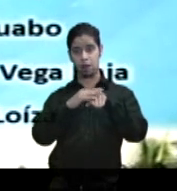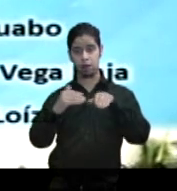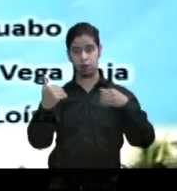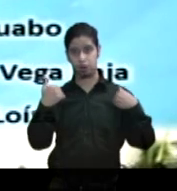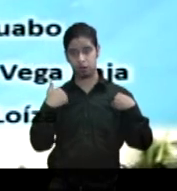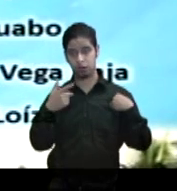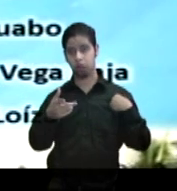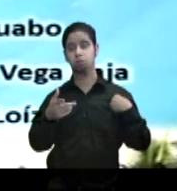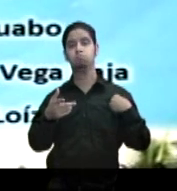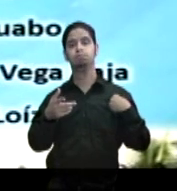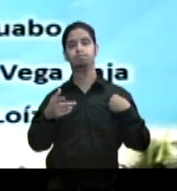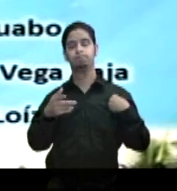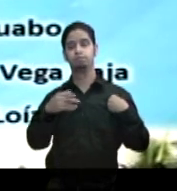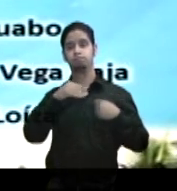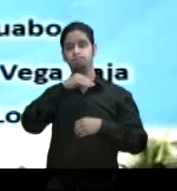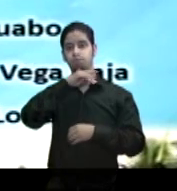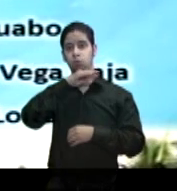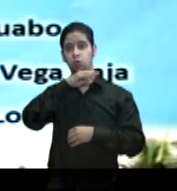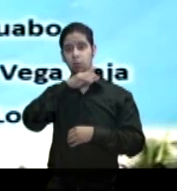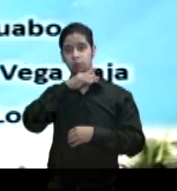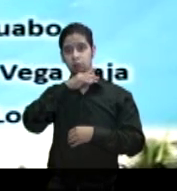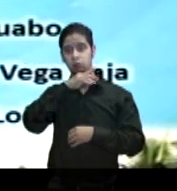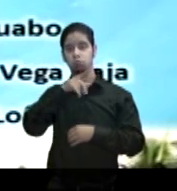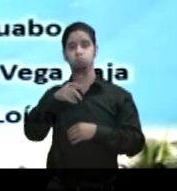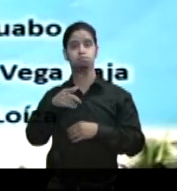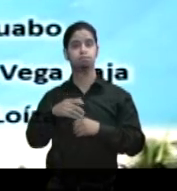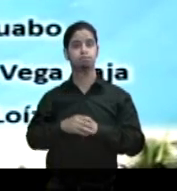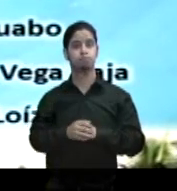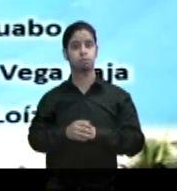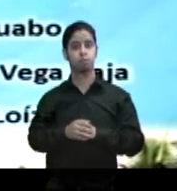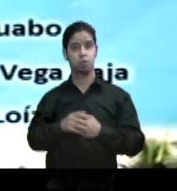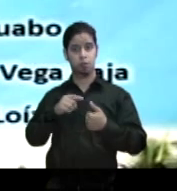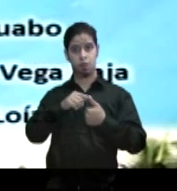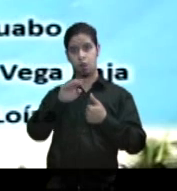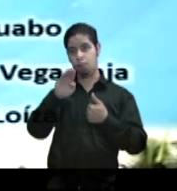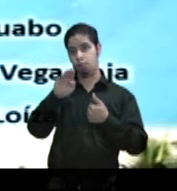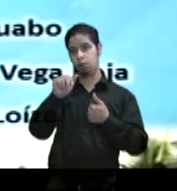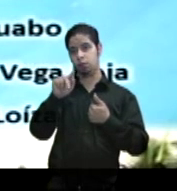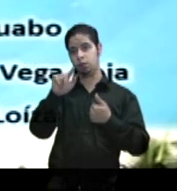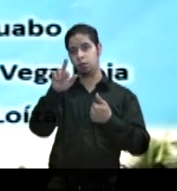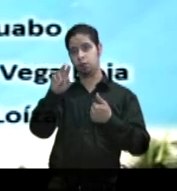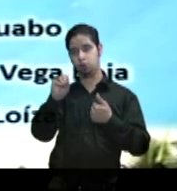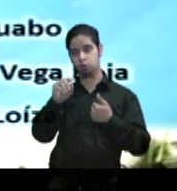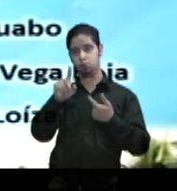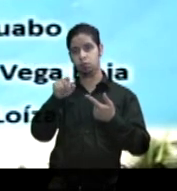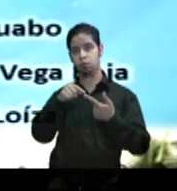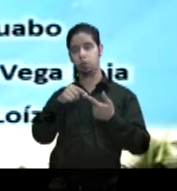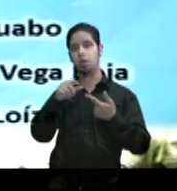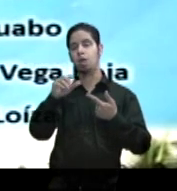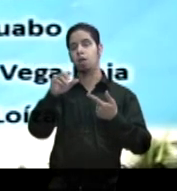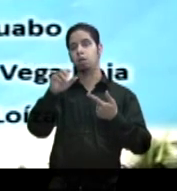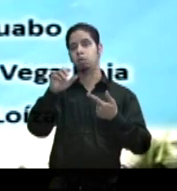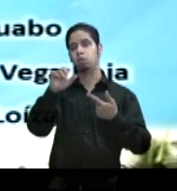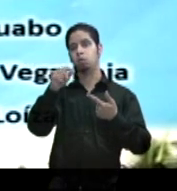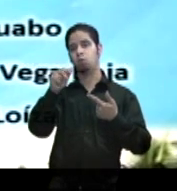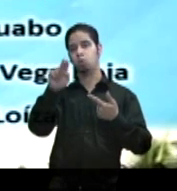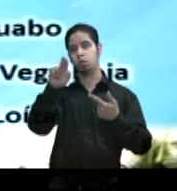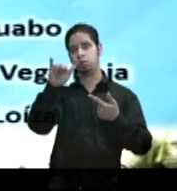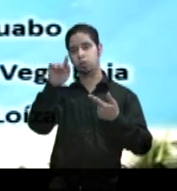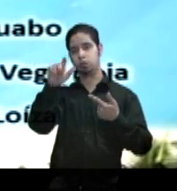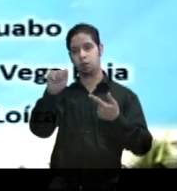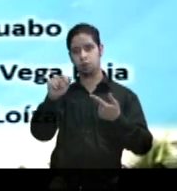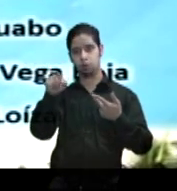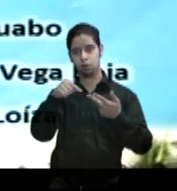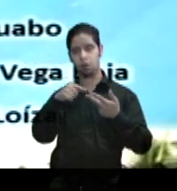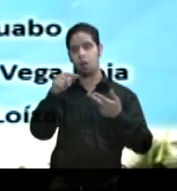de acuerdo a la Junta de Calidad Ambiental. Estas son Balneario Caña Gorda, Guánica, Playa Santa, Guánica, Playa